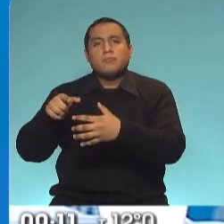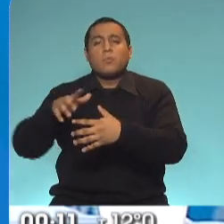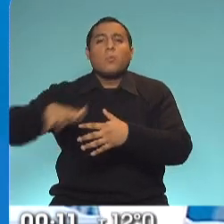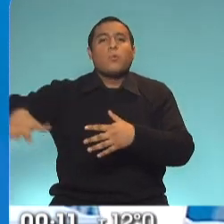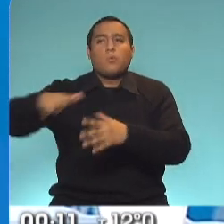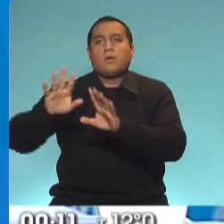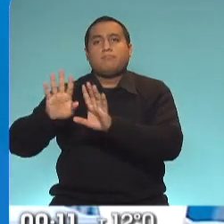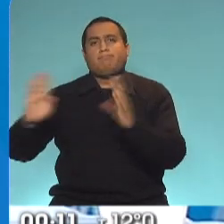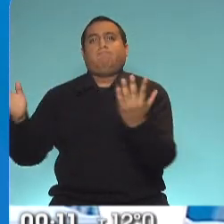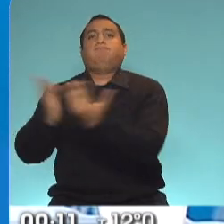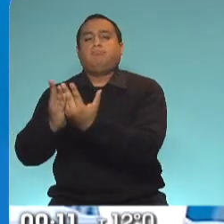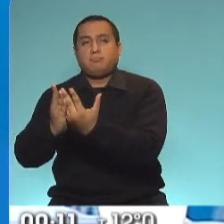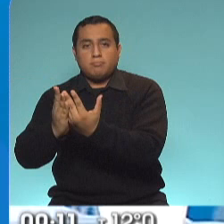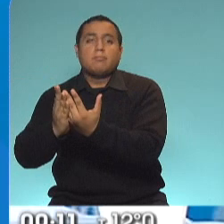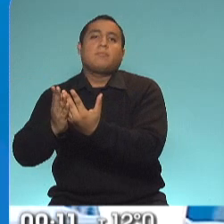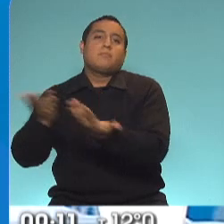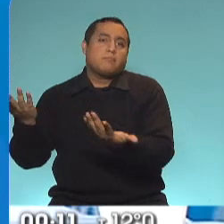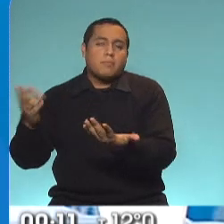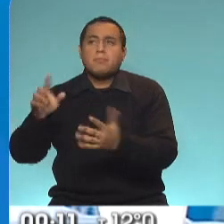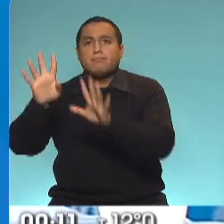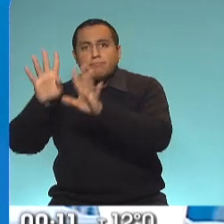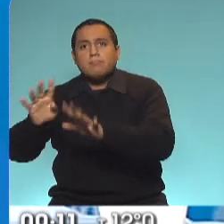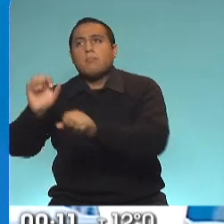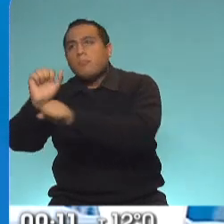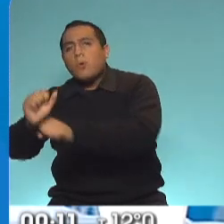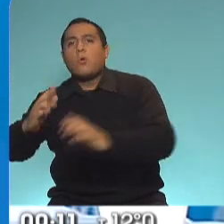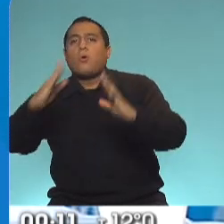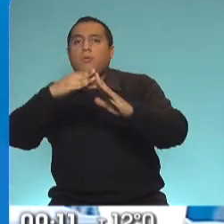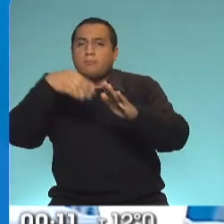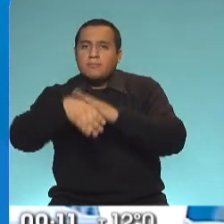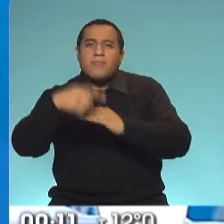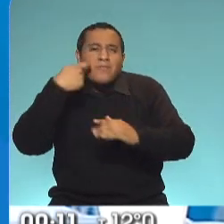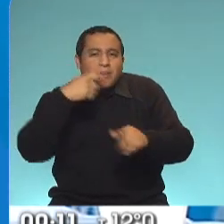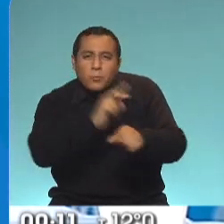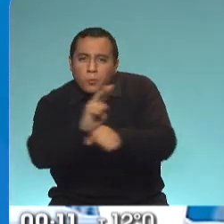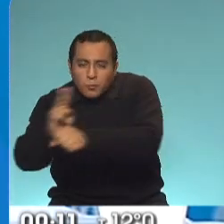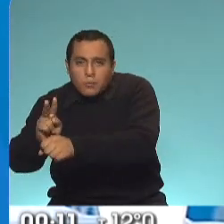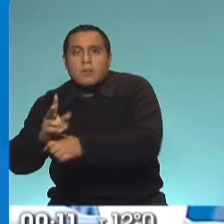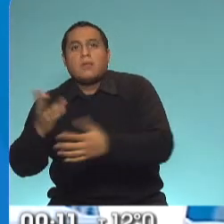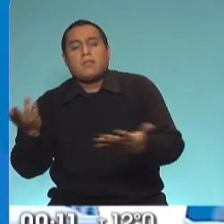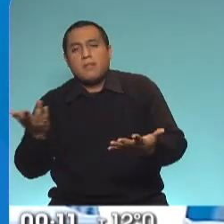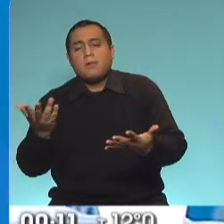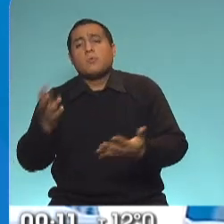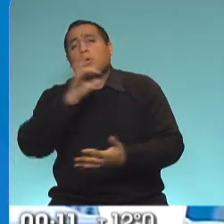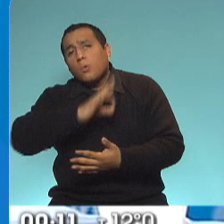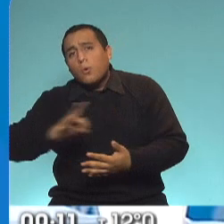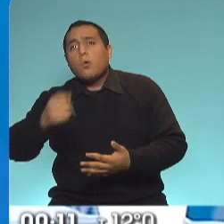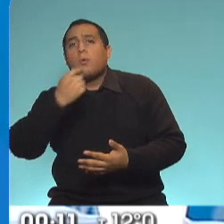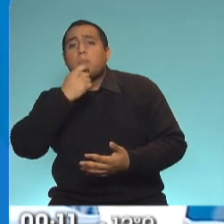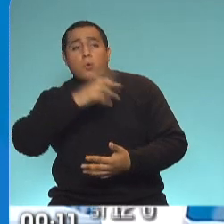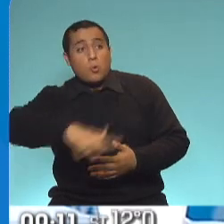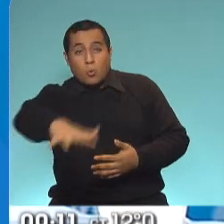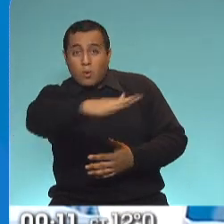cerrada, como puede ser una penitenciaría, una residencia de adultos mayores, un establecimiento geriátrico, o los habitantes de un